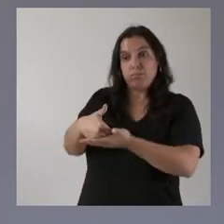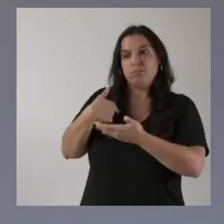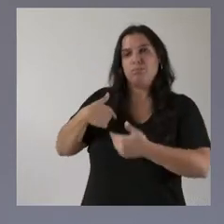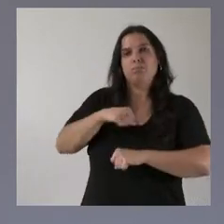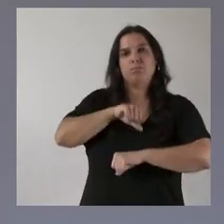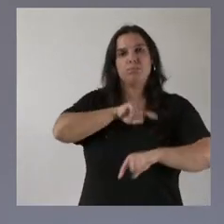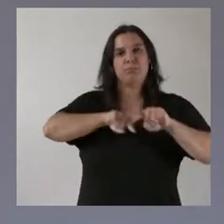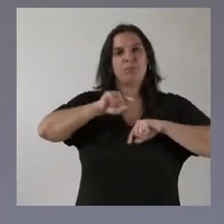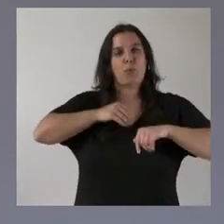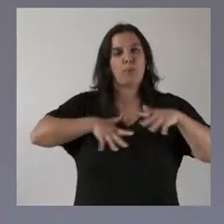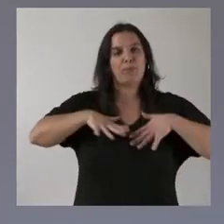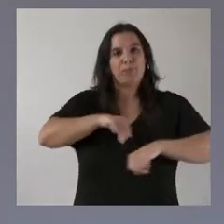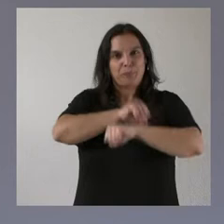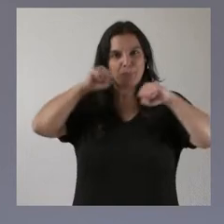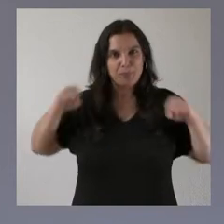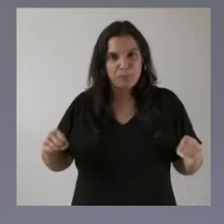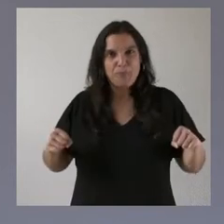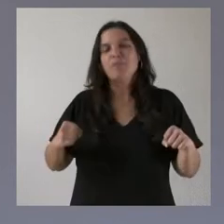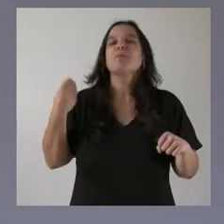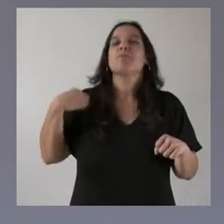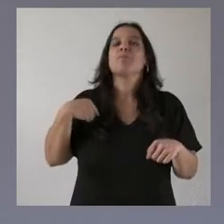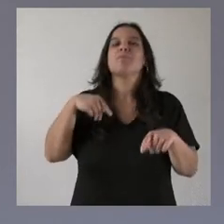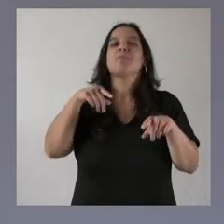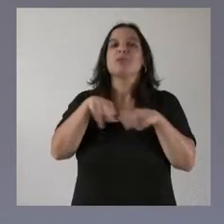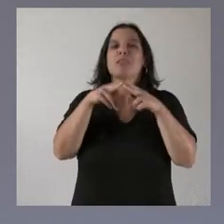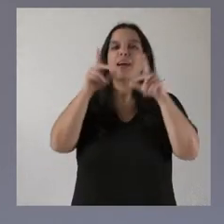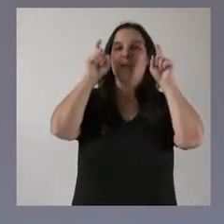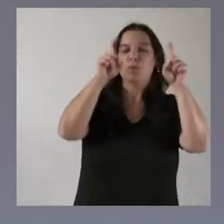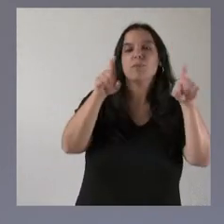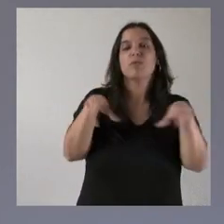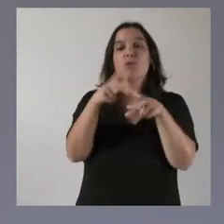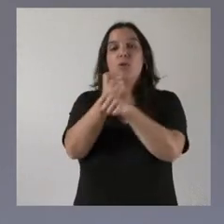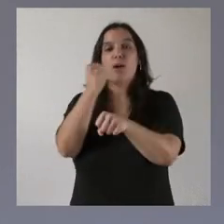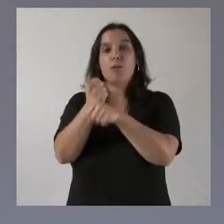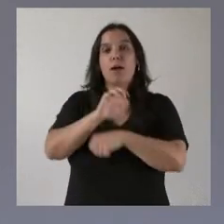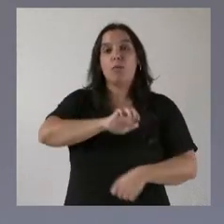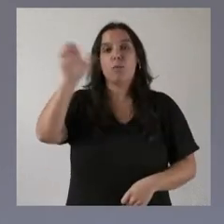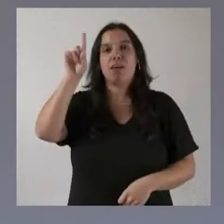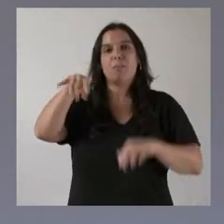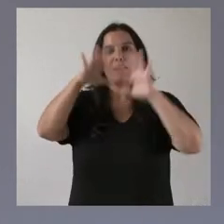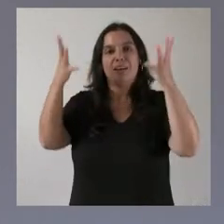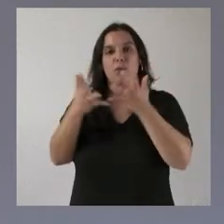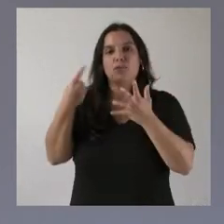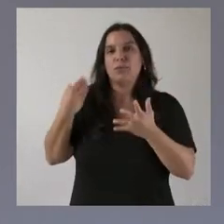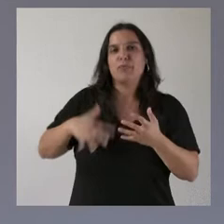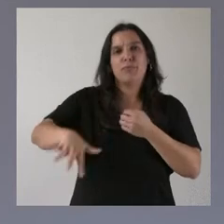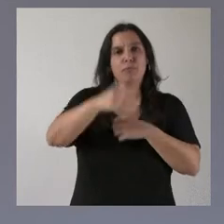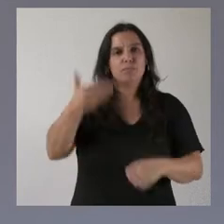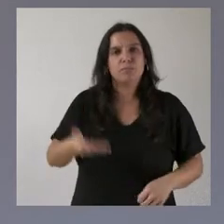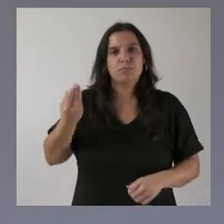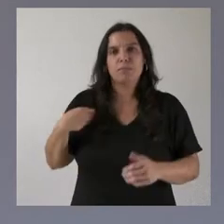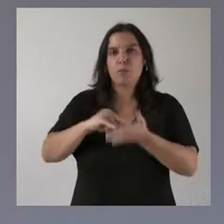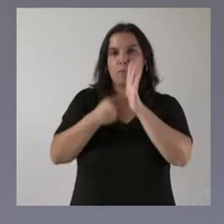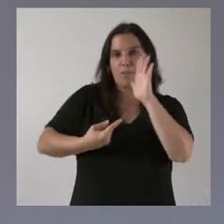incentivar la movilidad socioeducativa y sociolaboral europea e internacional como uno de los fundamentos claves del plan